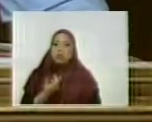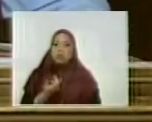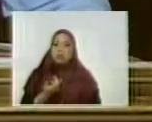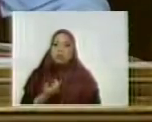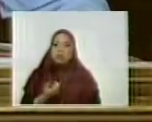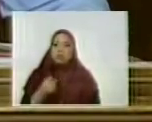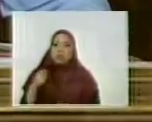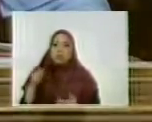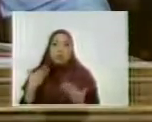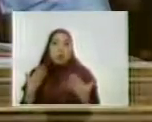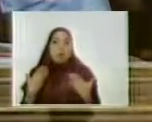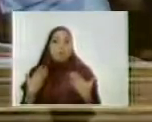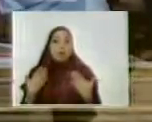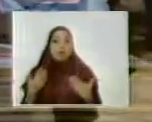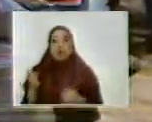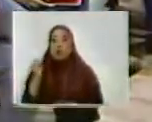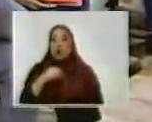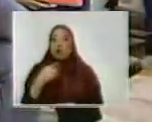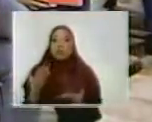aquí presionado con la moción de urgencia.